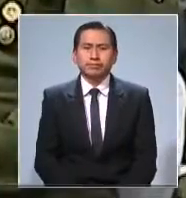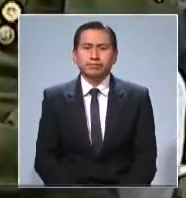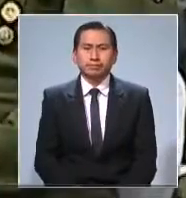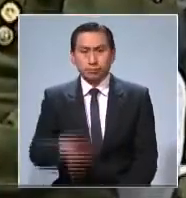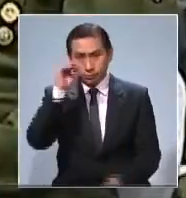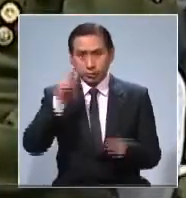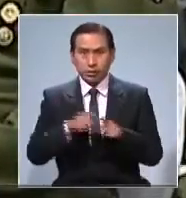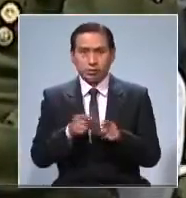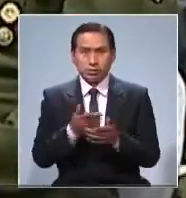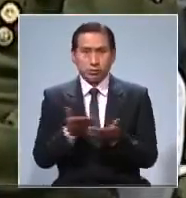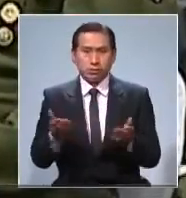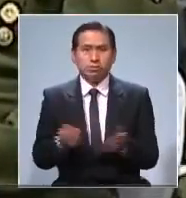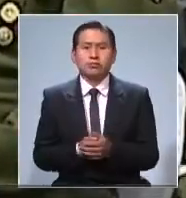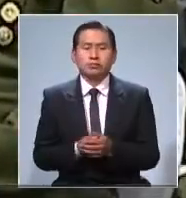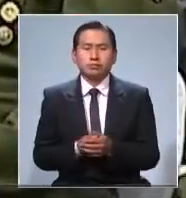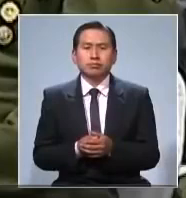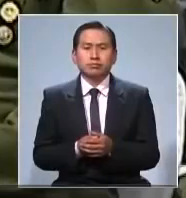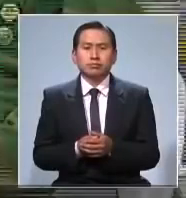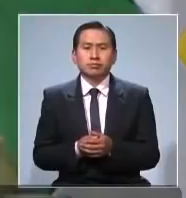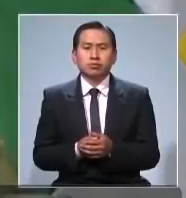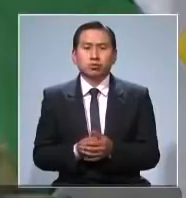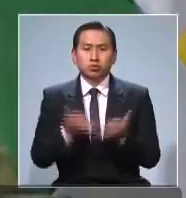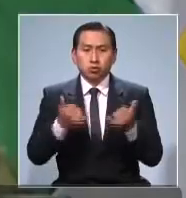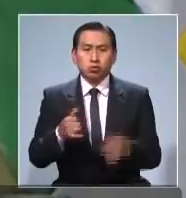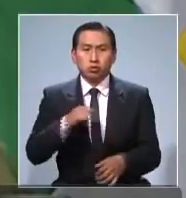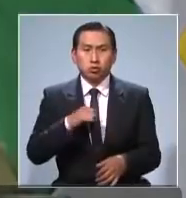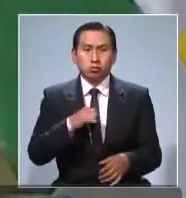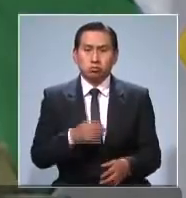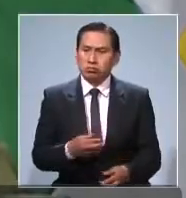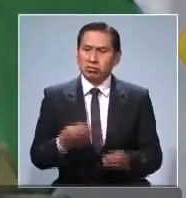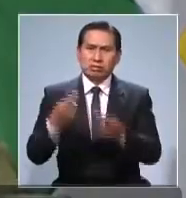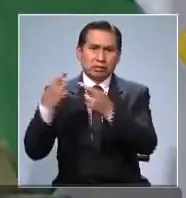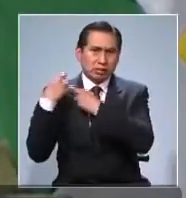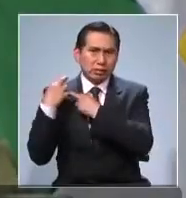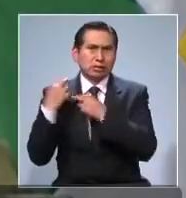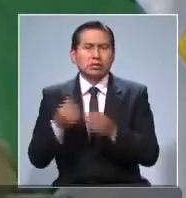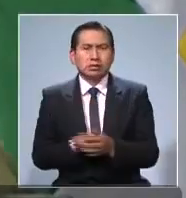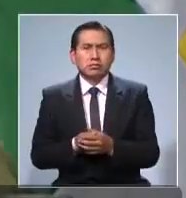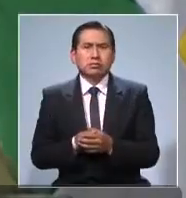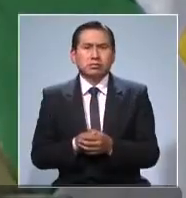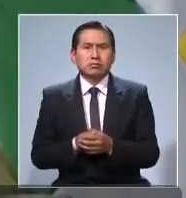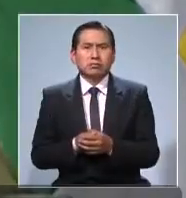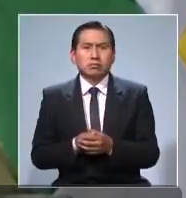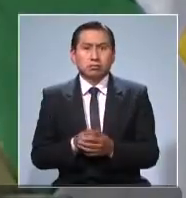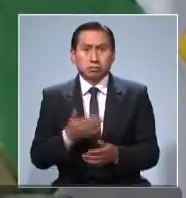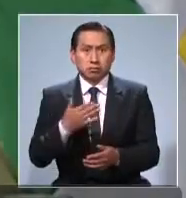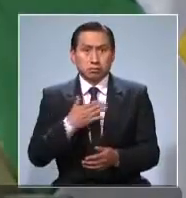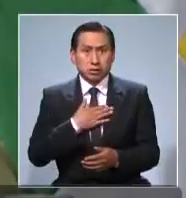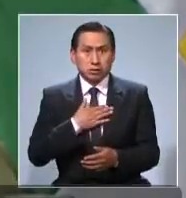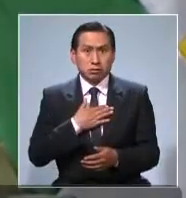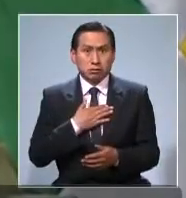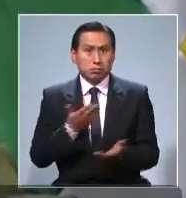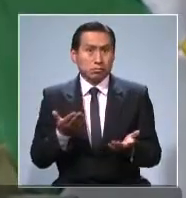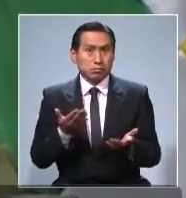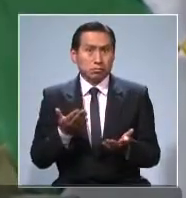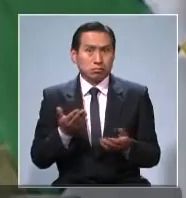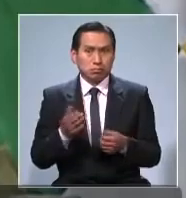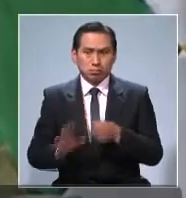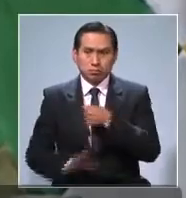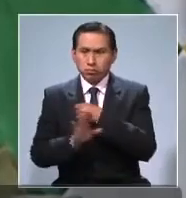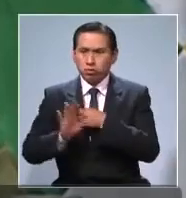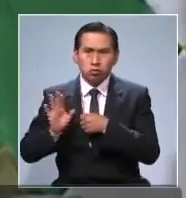queridos hermanos, hoy asumo un rol en el que me tocará